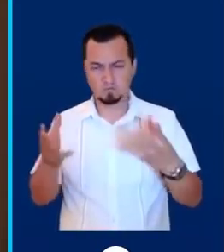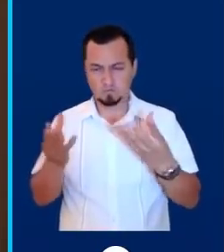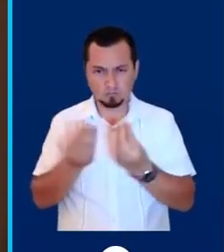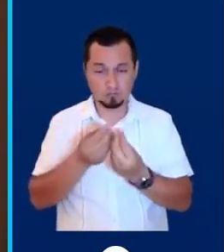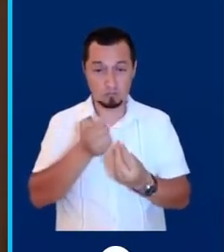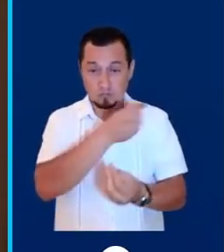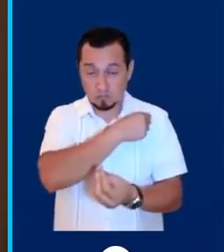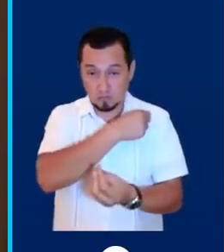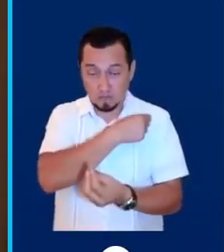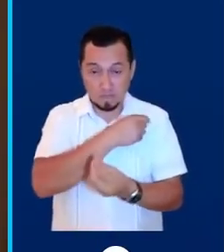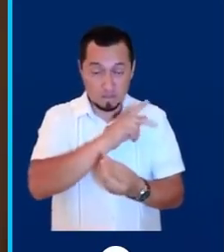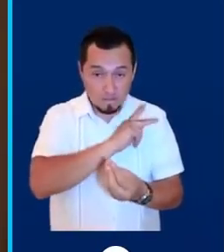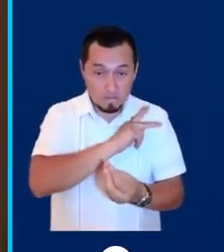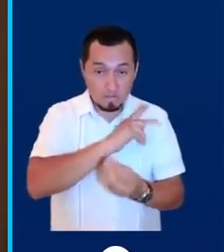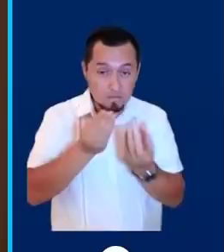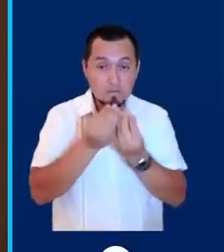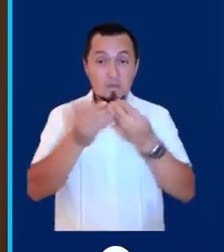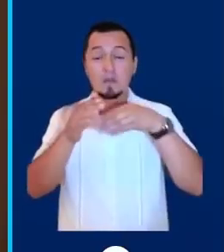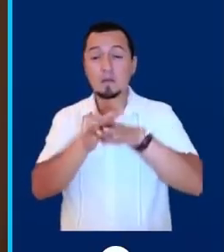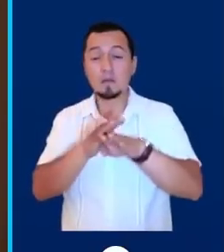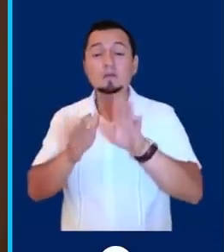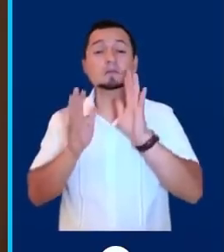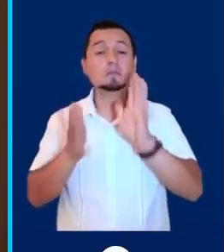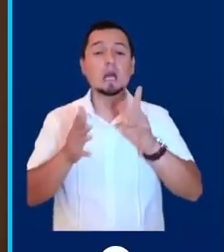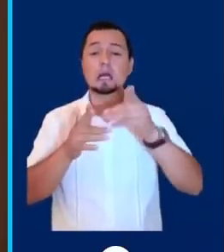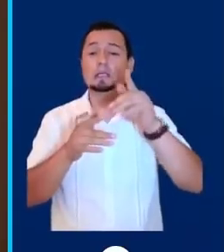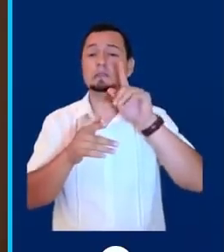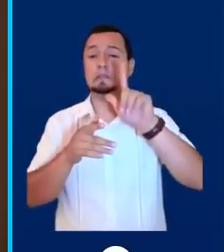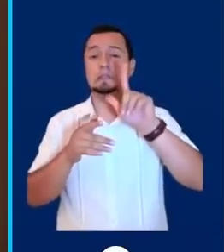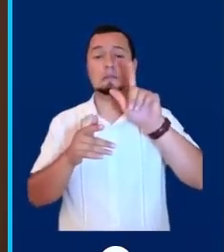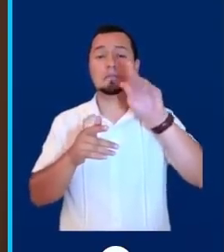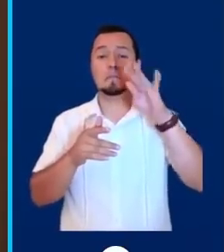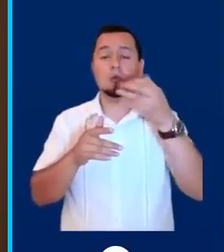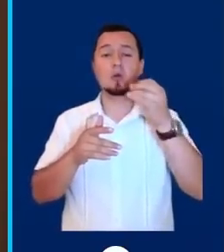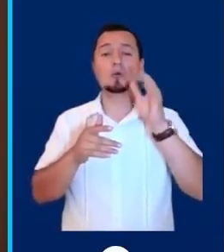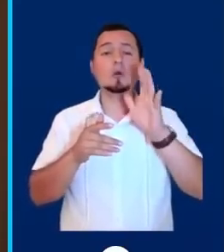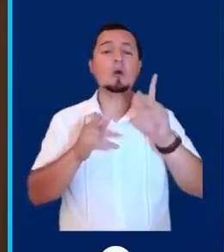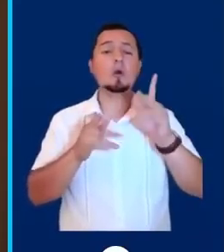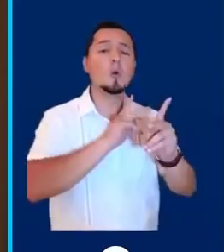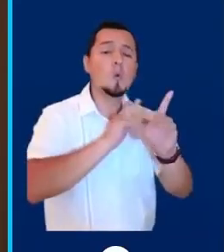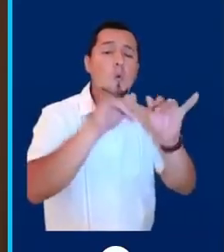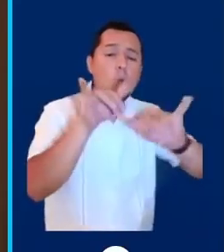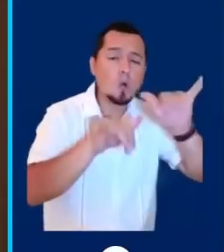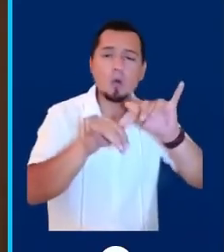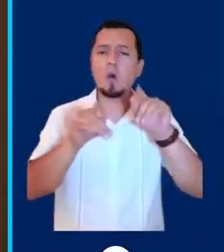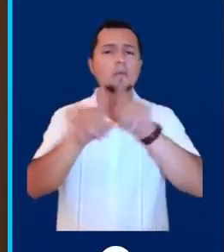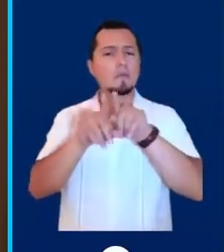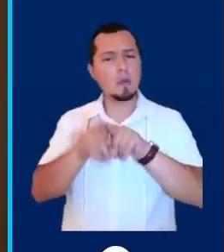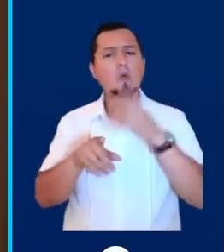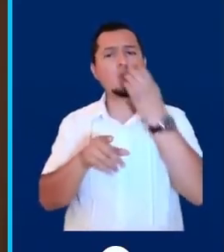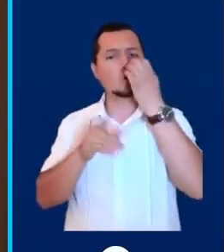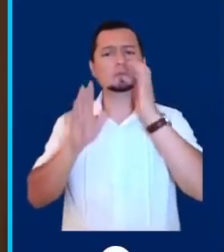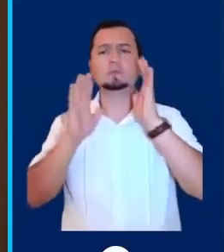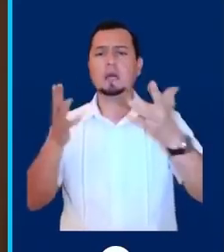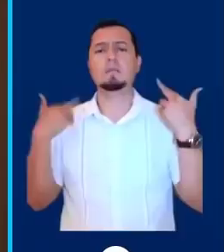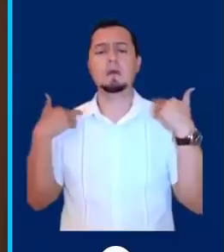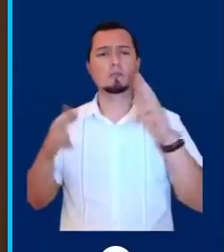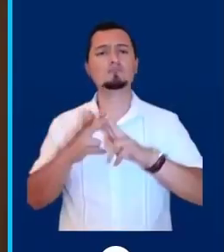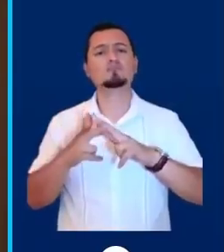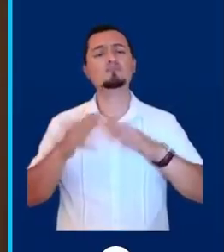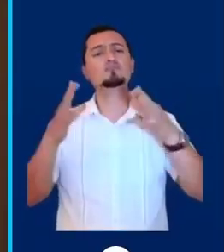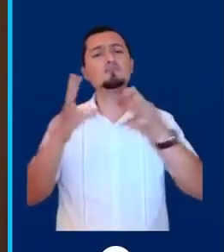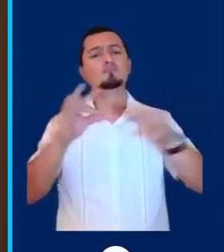de vacunación, se regresará a clases en general, no solo tipo laboratorio, y otro tipo de actividades presenciales